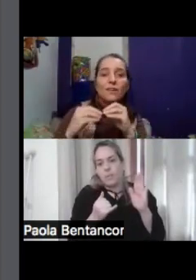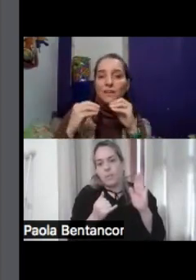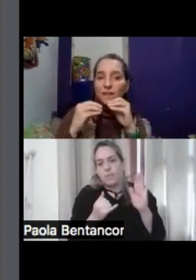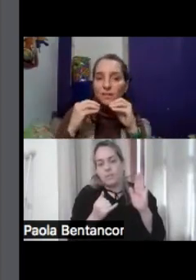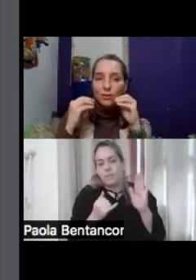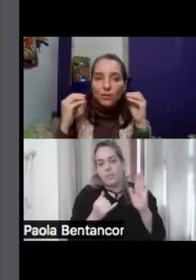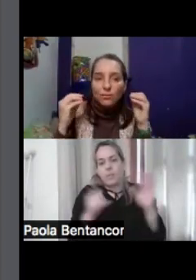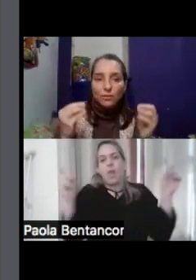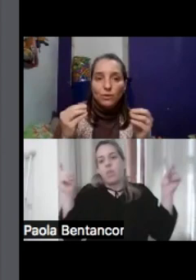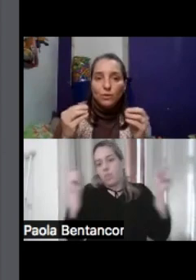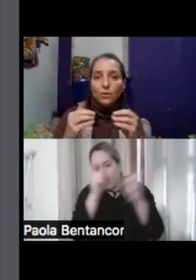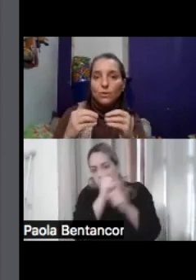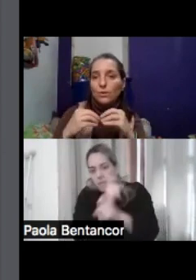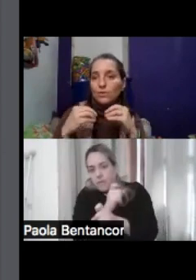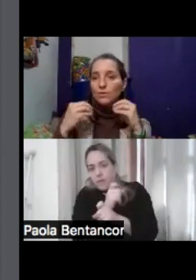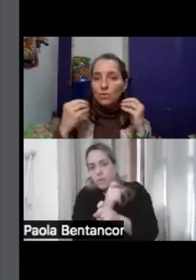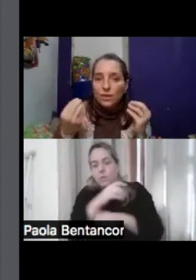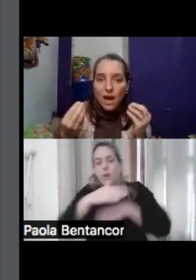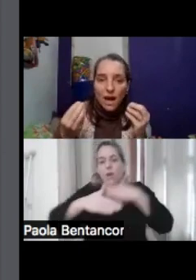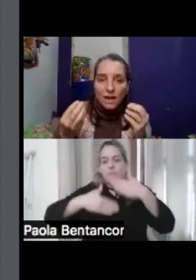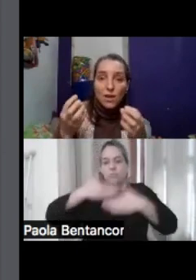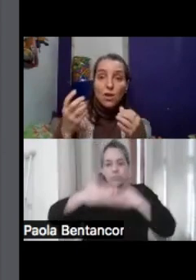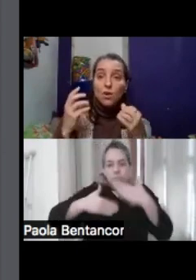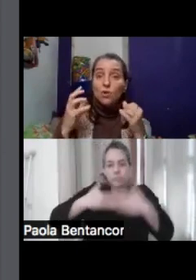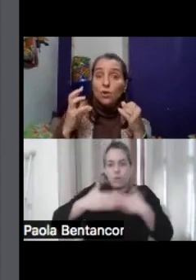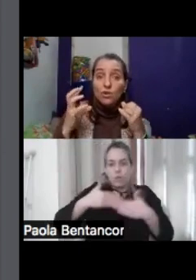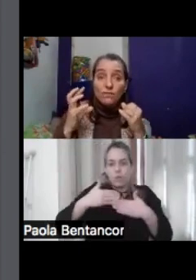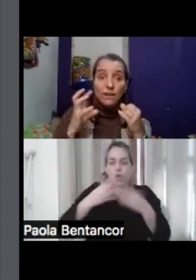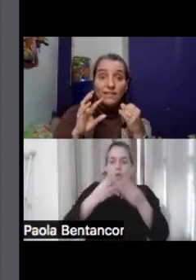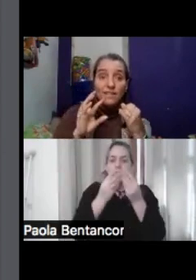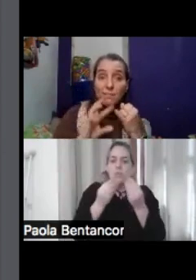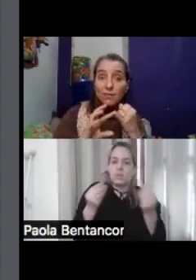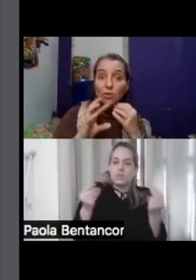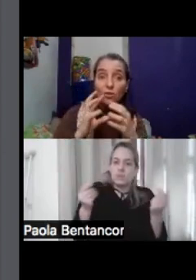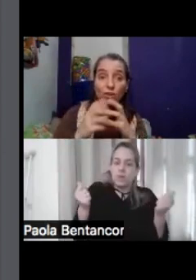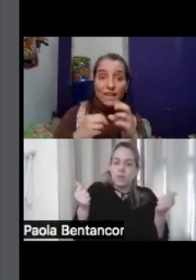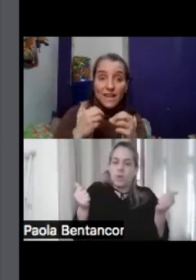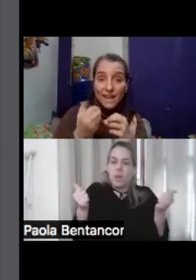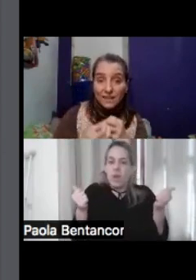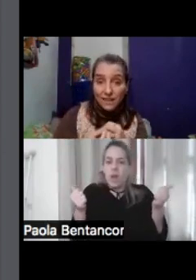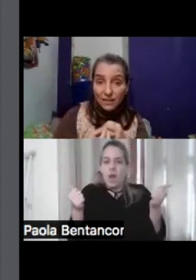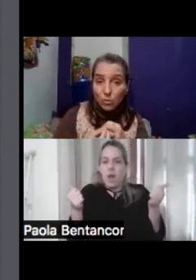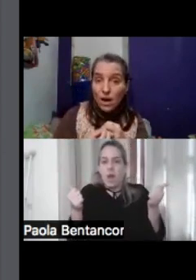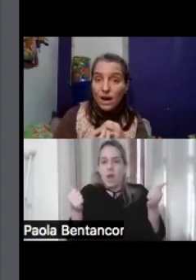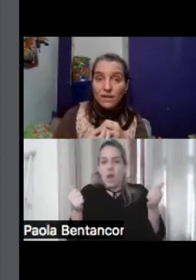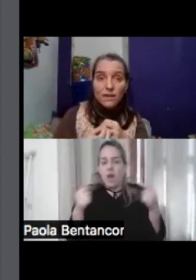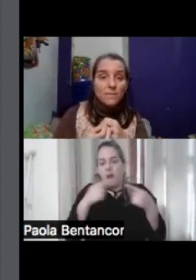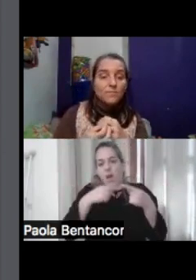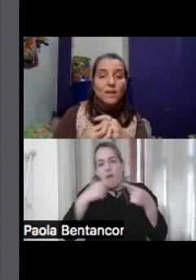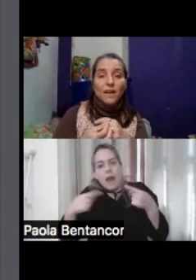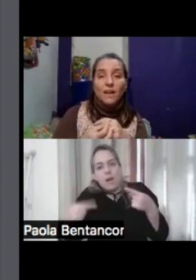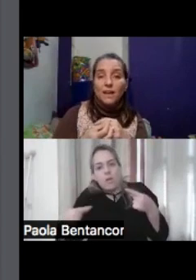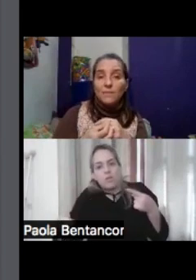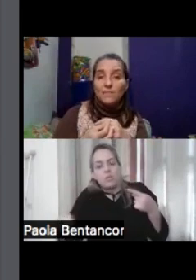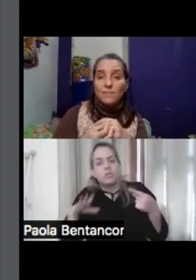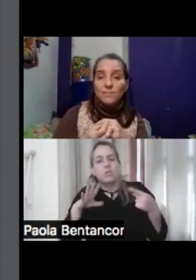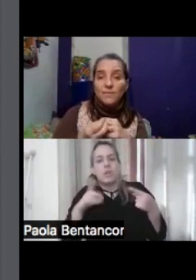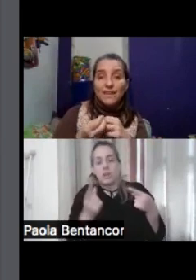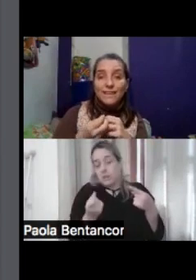complejidad enorme en lo que tiene que ver con lo motor, con lo sensorial, con los diferentes elementos con los que haya que interactuar,